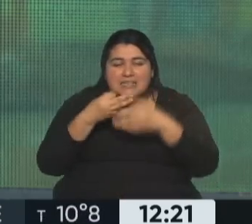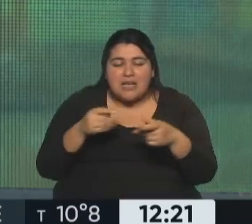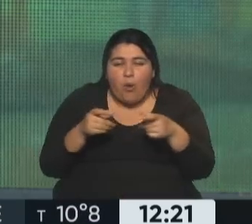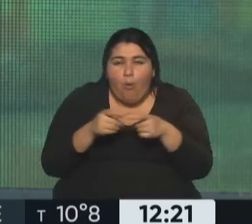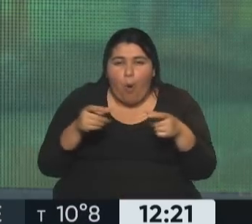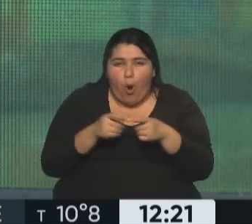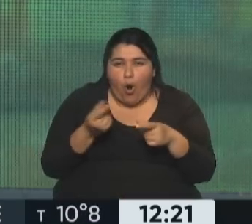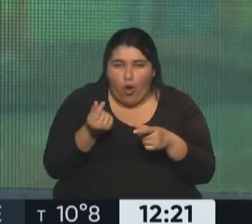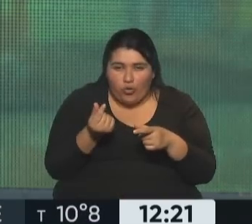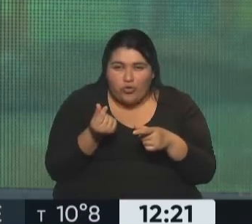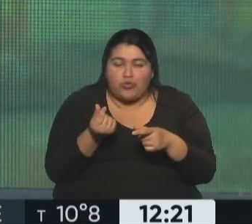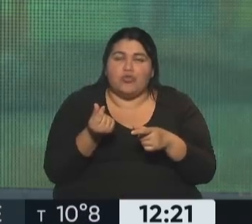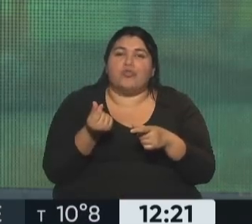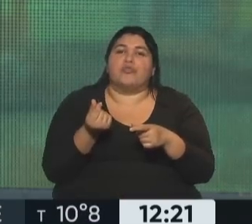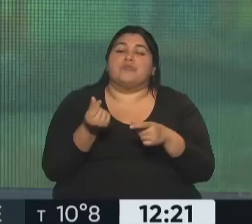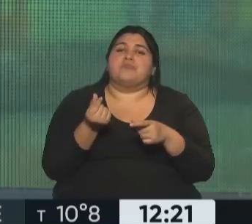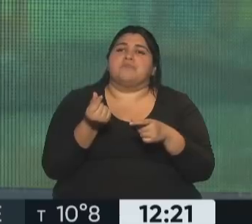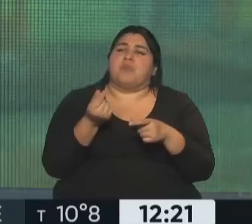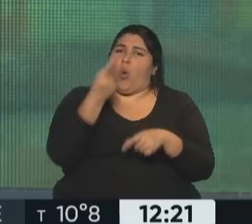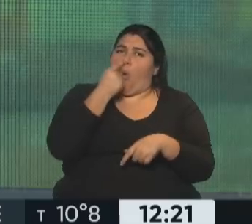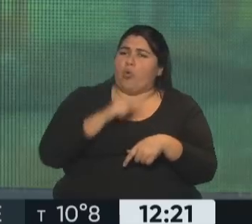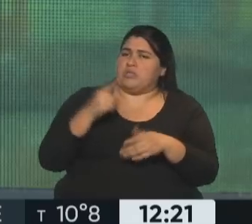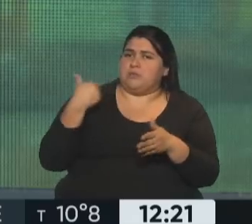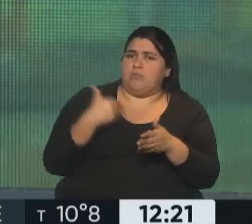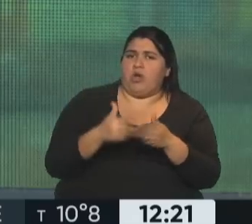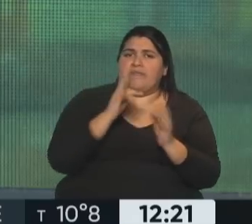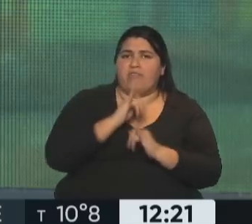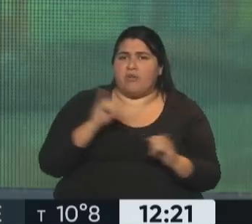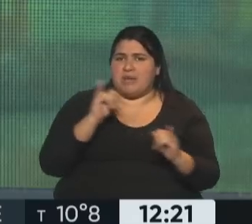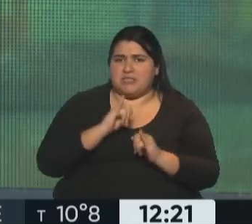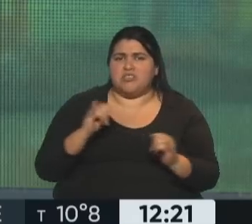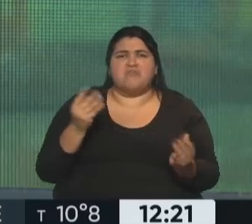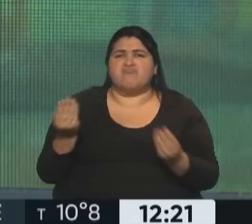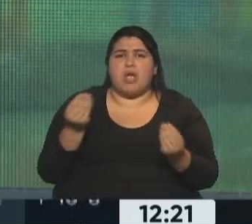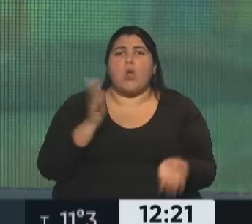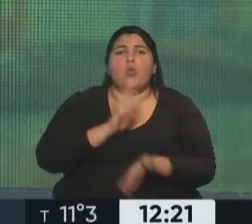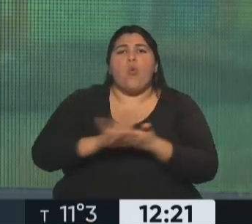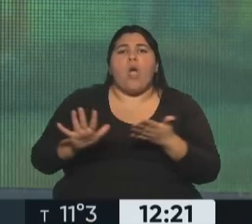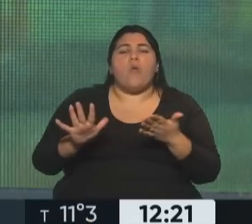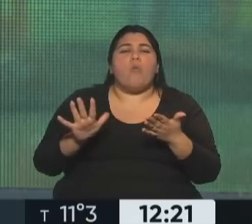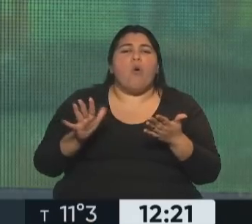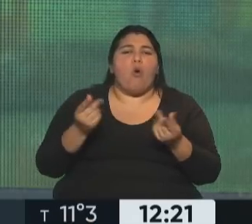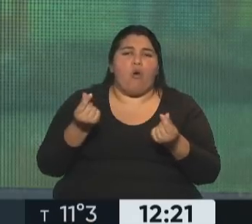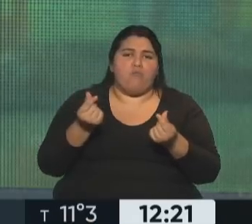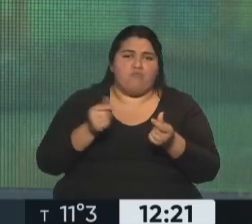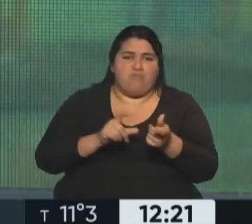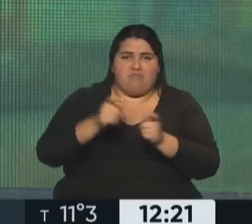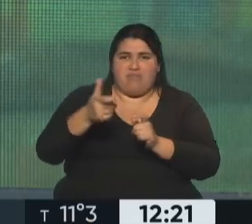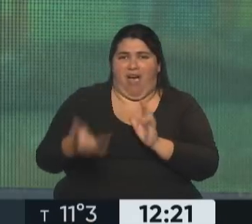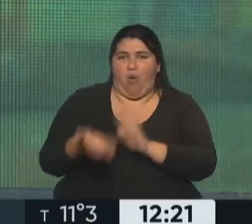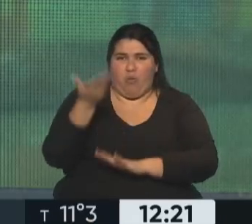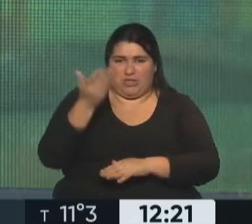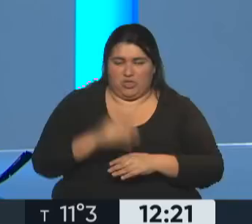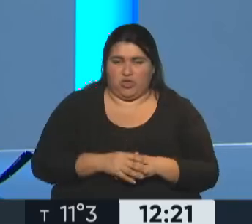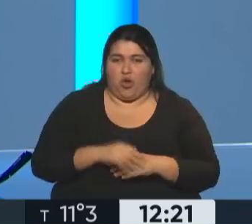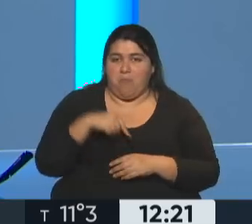lógicamente y ya los últimos datos que están arrojando este nuevo aumento trimestral para los jubilados que se anuncia también